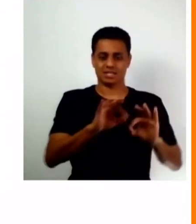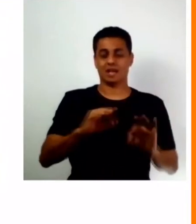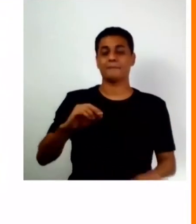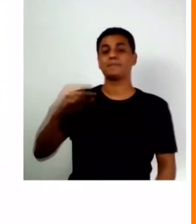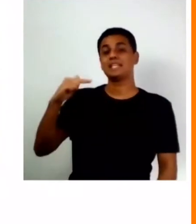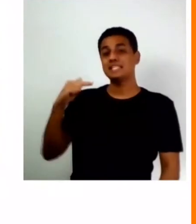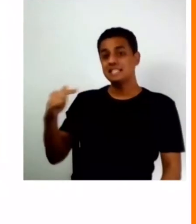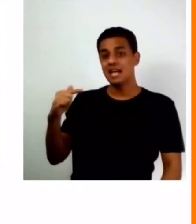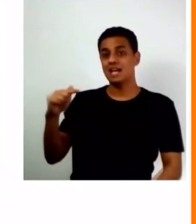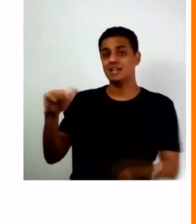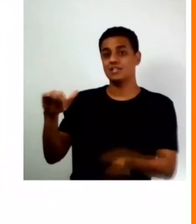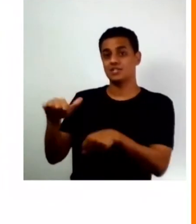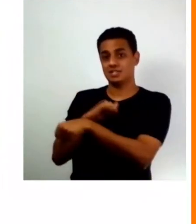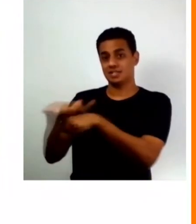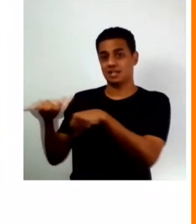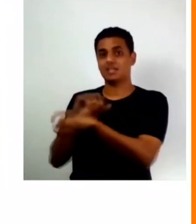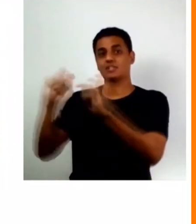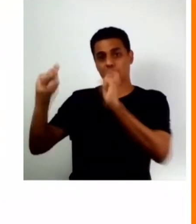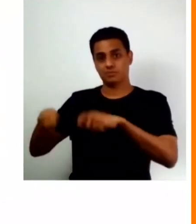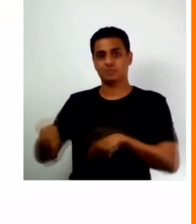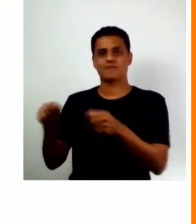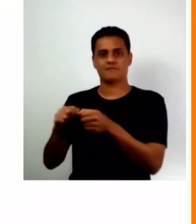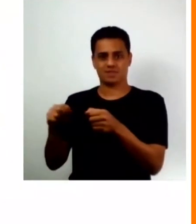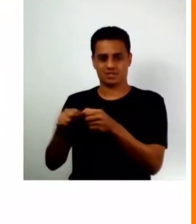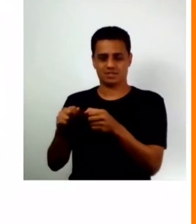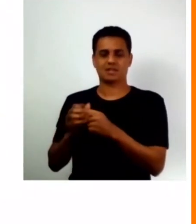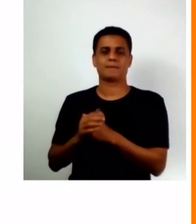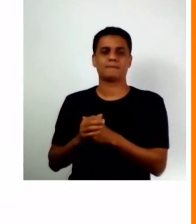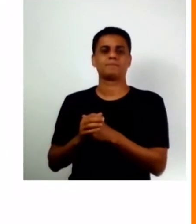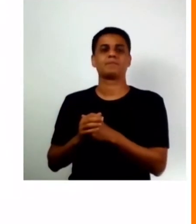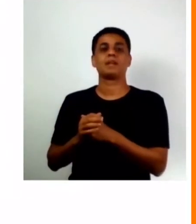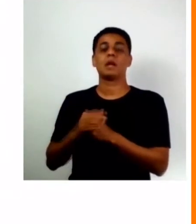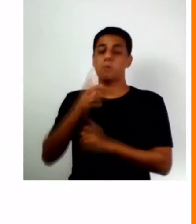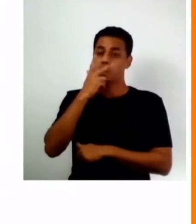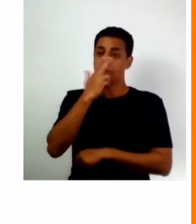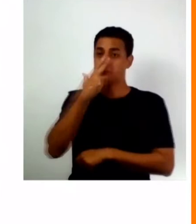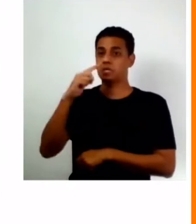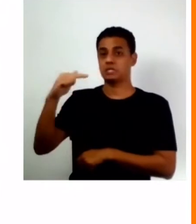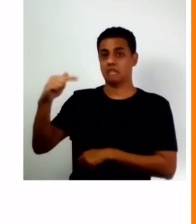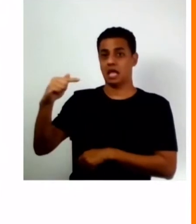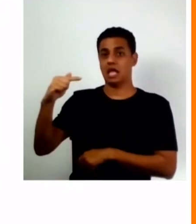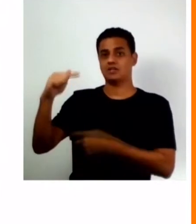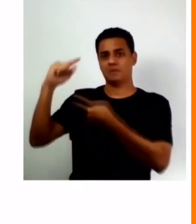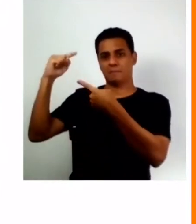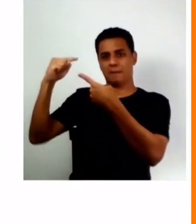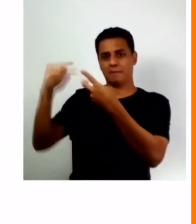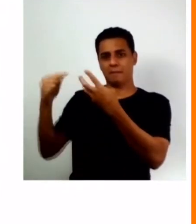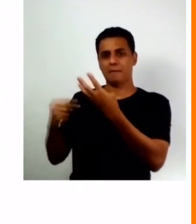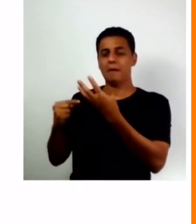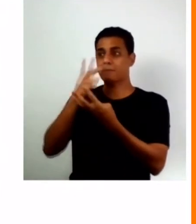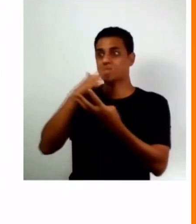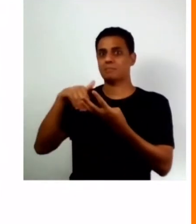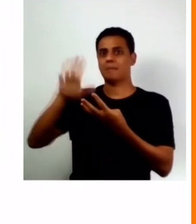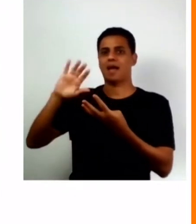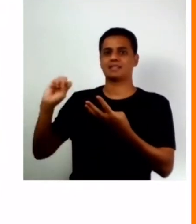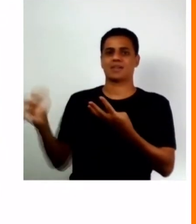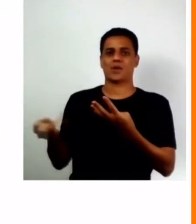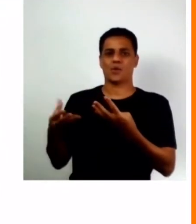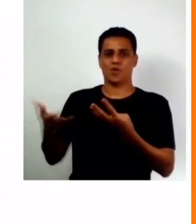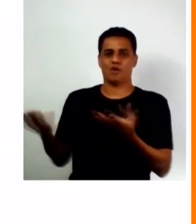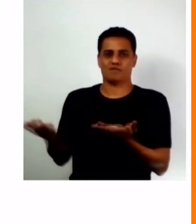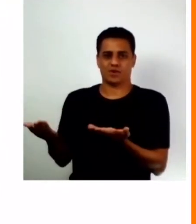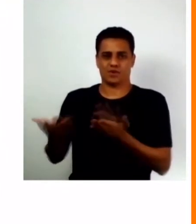outros, siete líneas que me parece que hoxe en día son as máis actuales. Lo máis importante de todo isto, como decía antes,